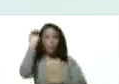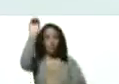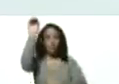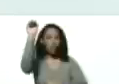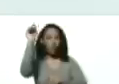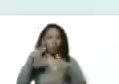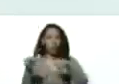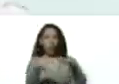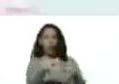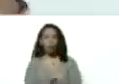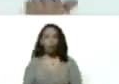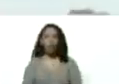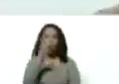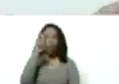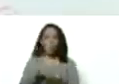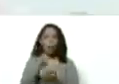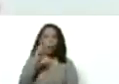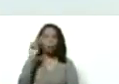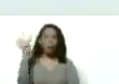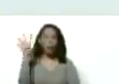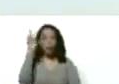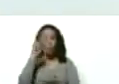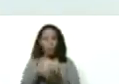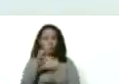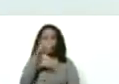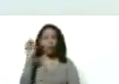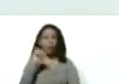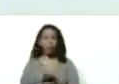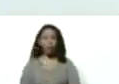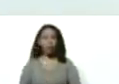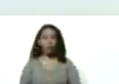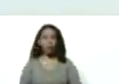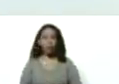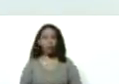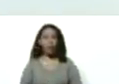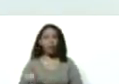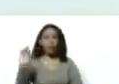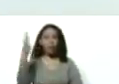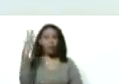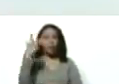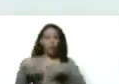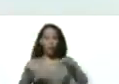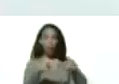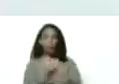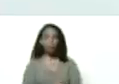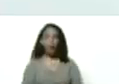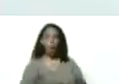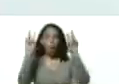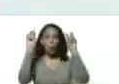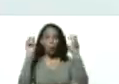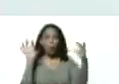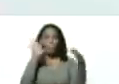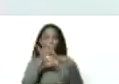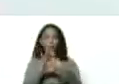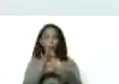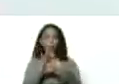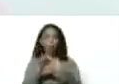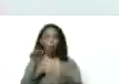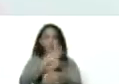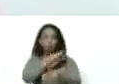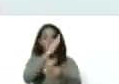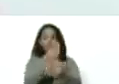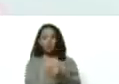escenarios 2024 o 2030. En tercer lugar, las nuevas alianzas y el